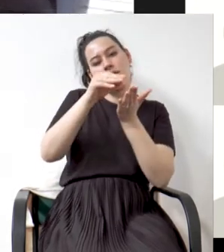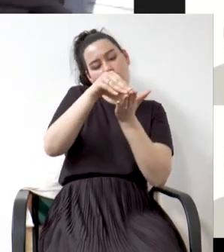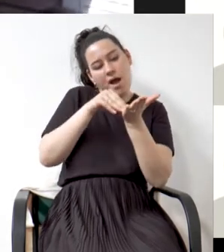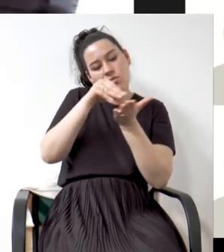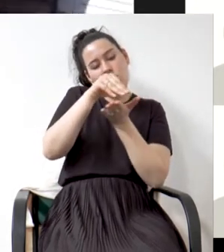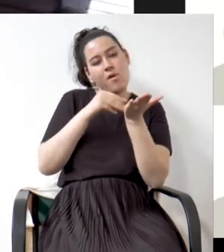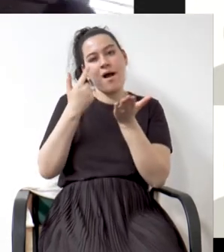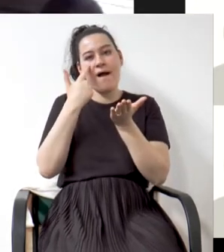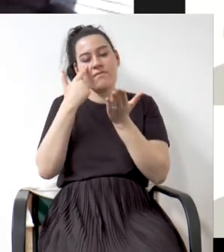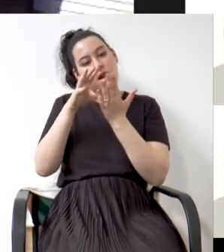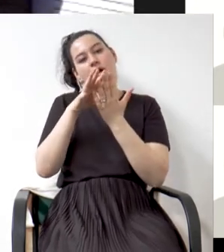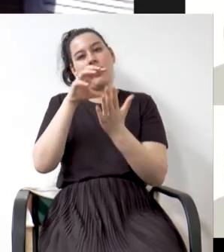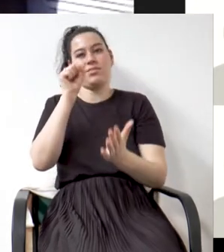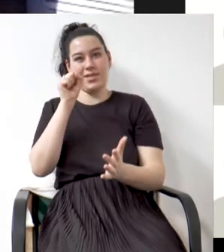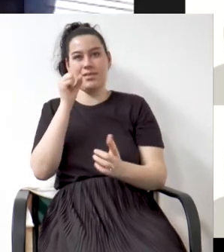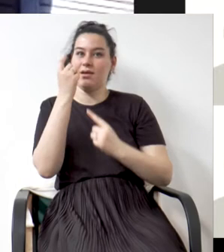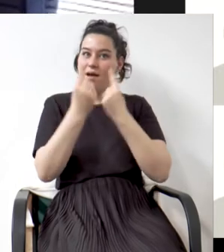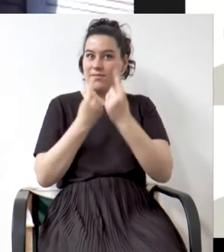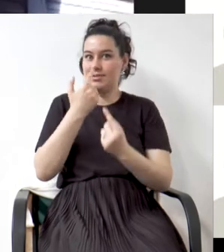poder interpretarlos.